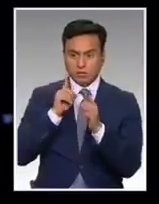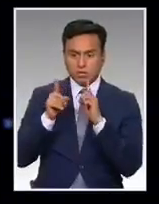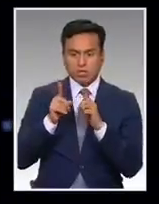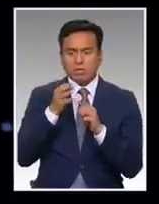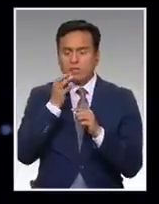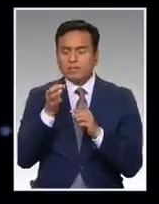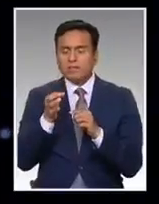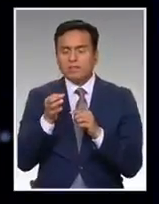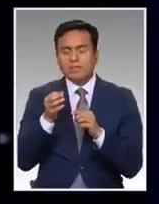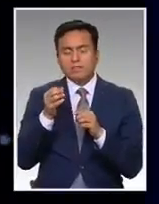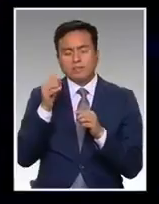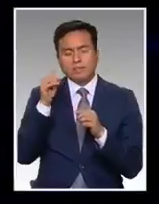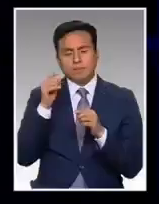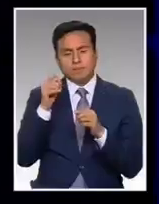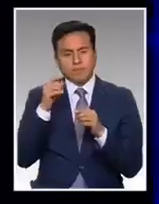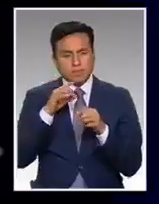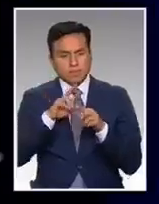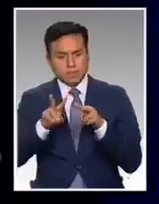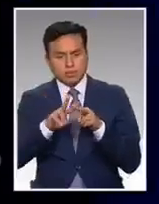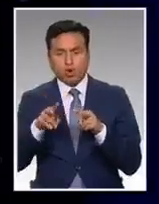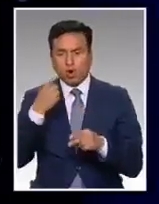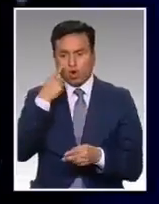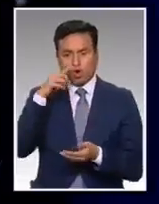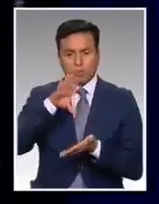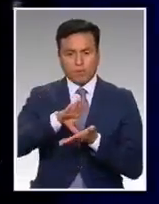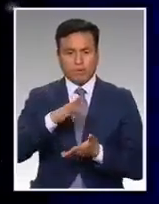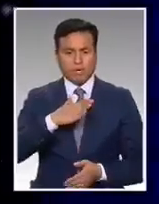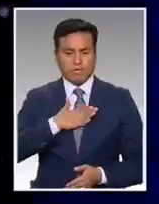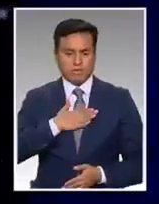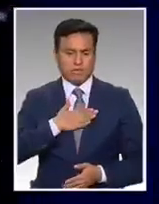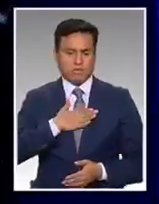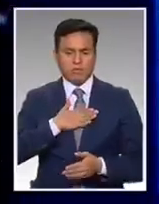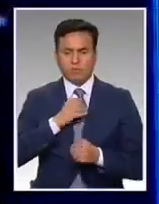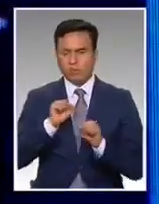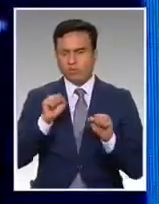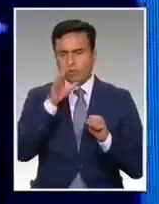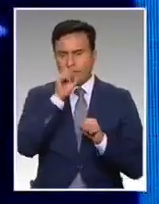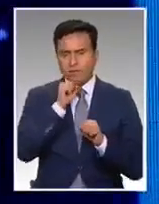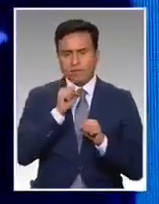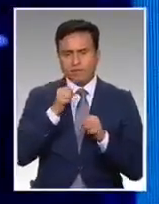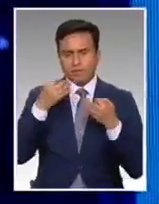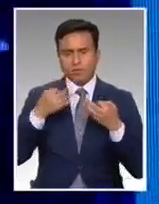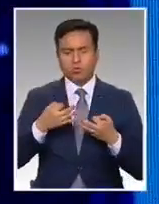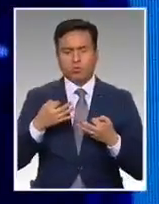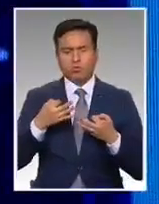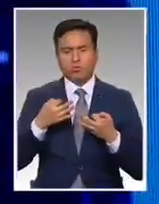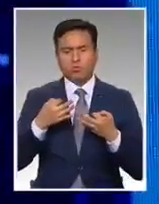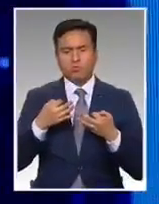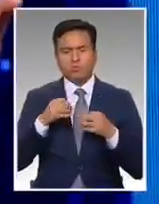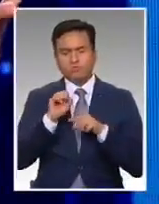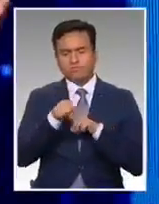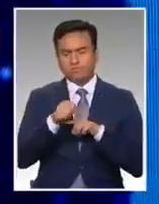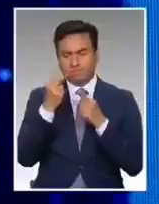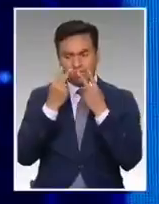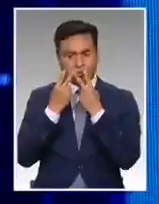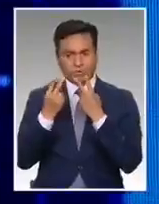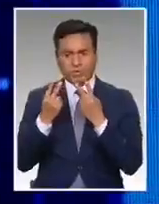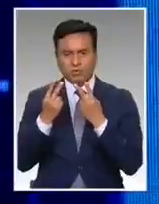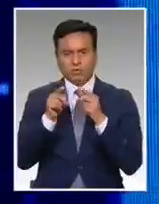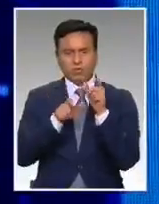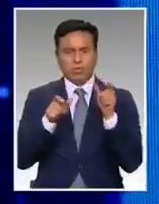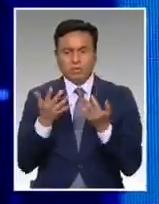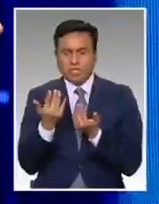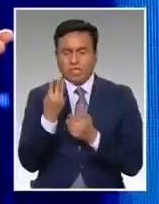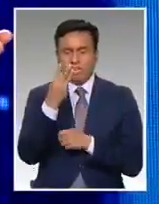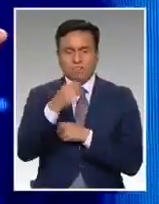dificultad adicional para ejercer conozco mi país no puedo tolerar ninguna nosotros soy seguro lo puede tolerar lo que estamos viendo personas que